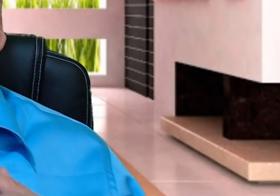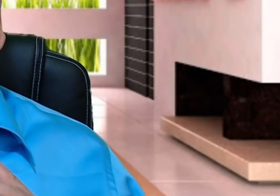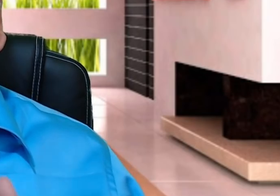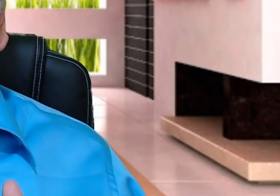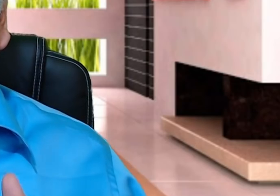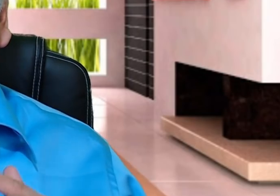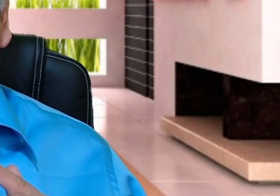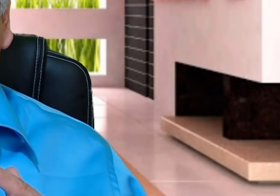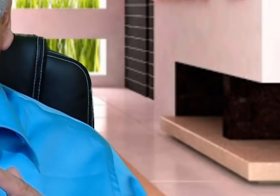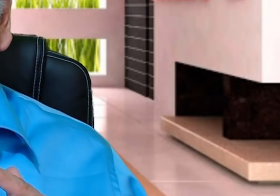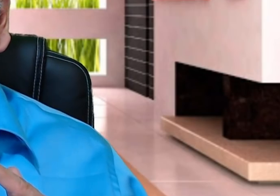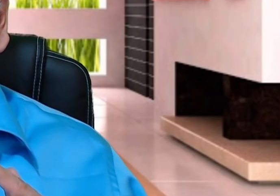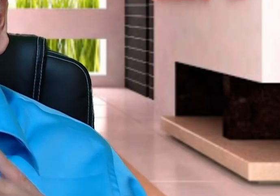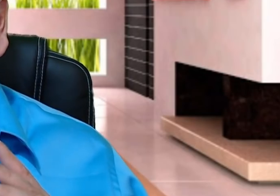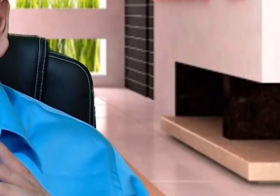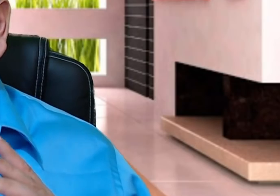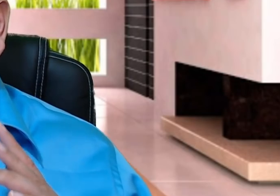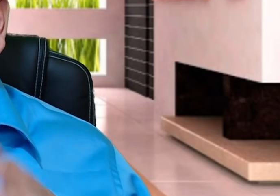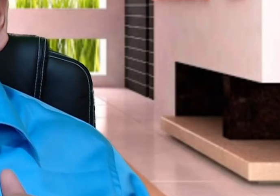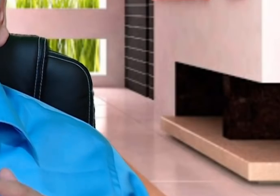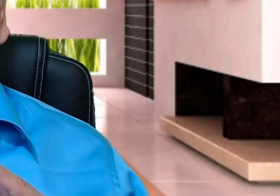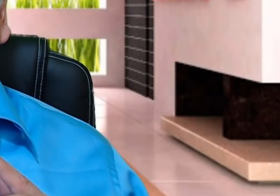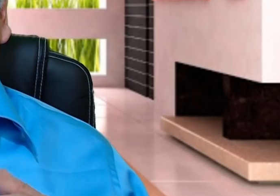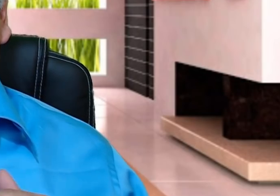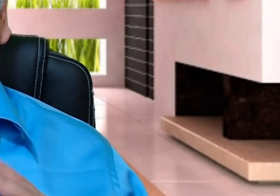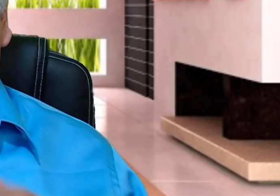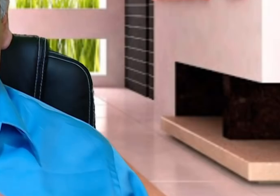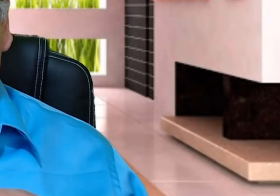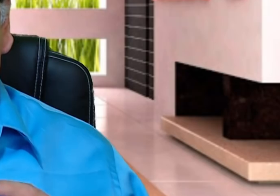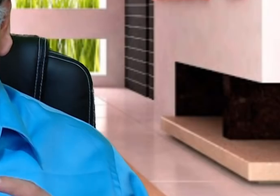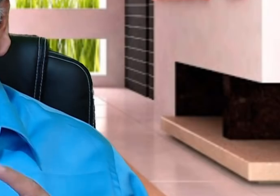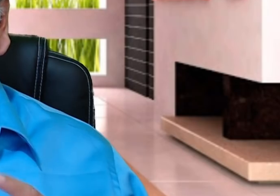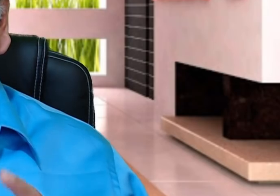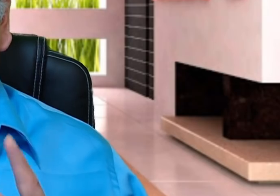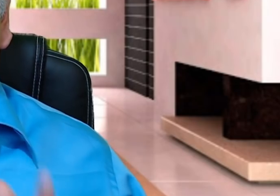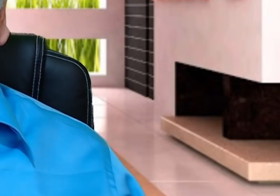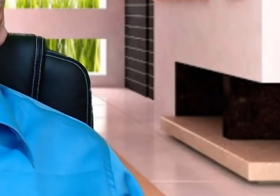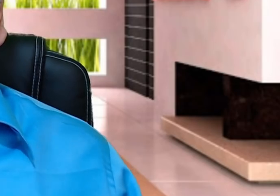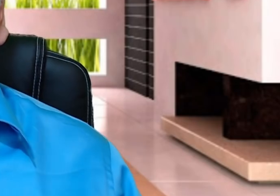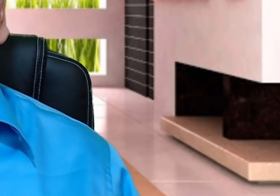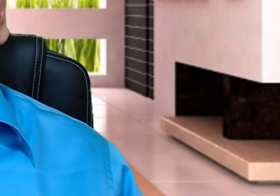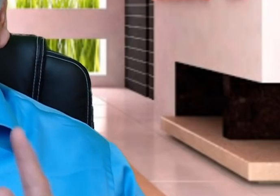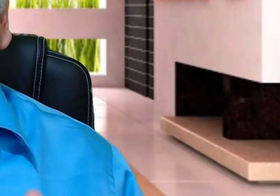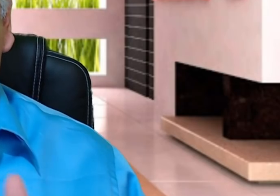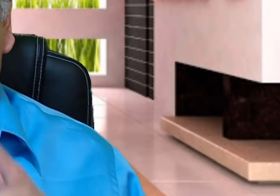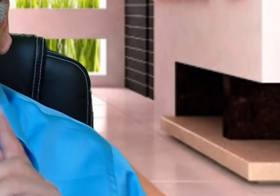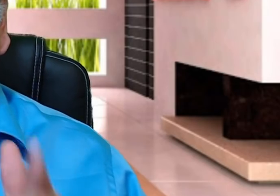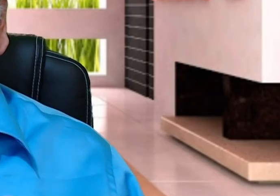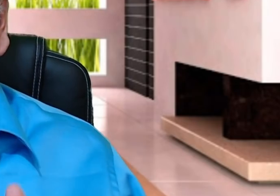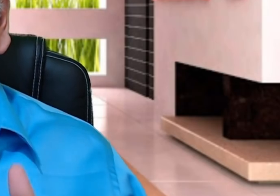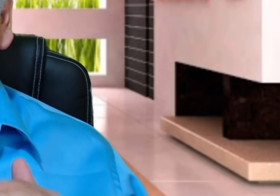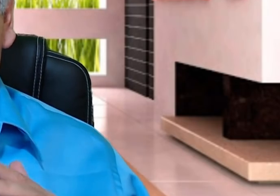más casos de COVID-19. Amigos y amigas, me despido de esta información. Ya sabes, si te gusta, suscríbete a este